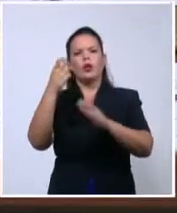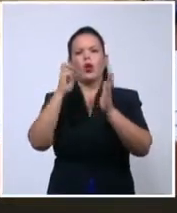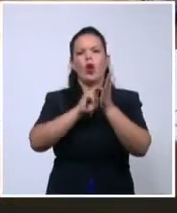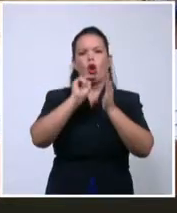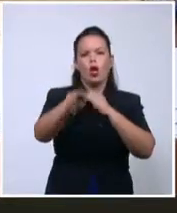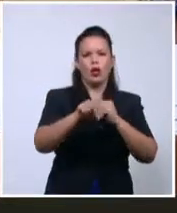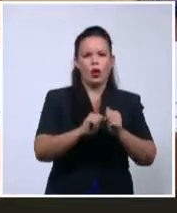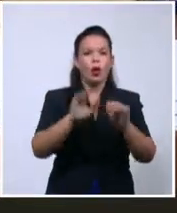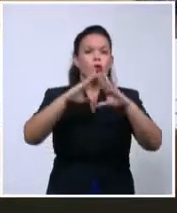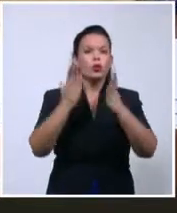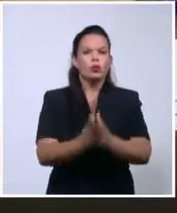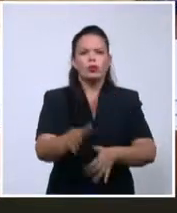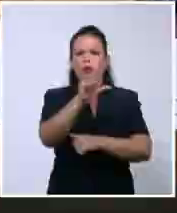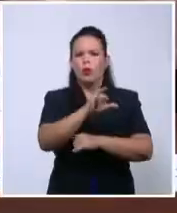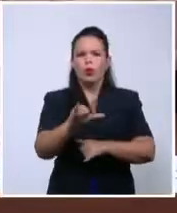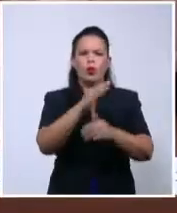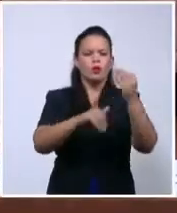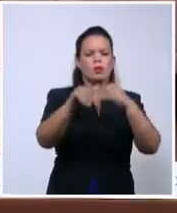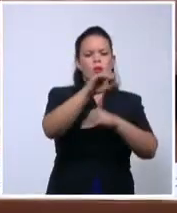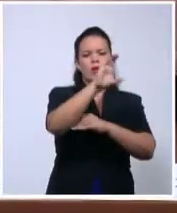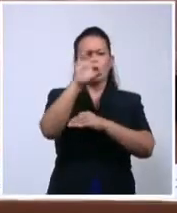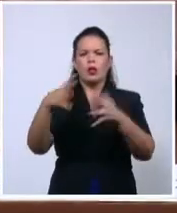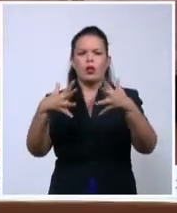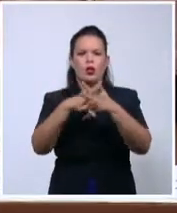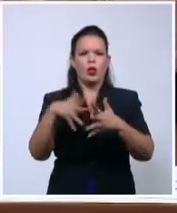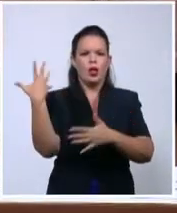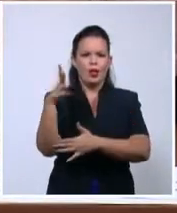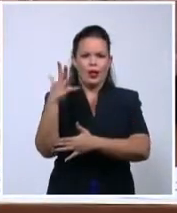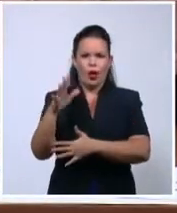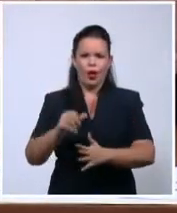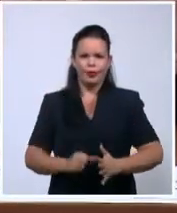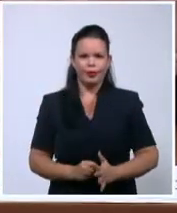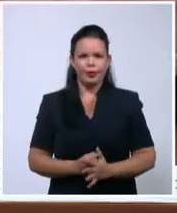Ministerio de Relaciones Exteriores. Néstor Pardiño, Sistema Informativo.